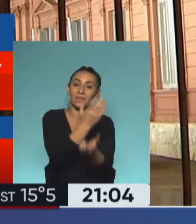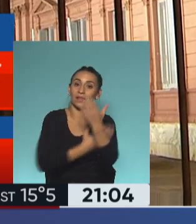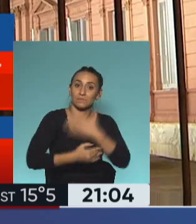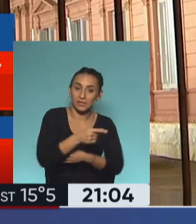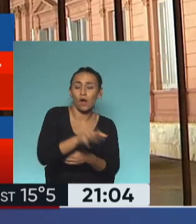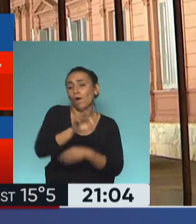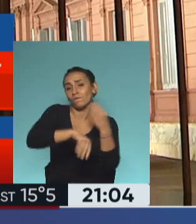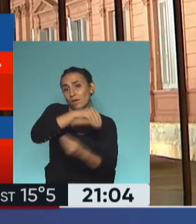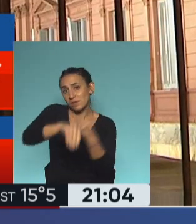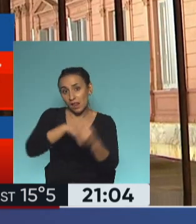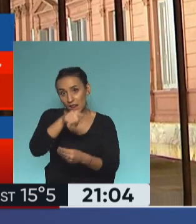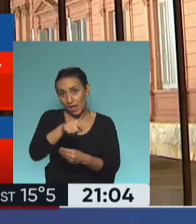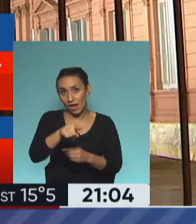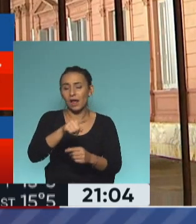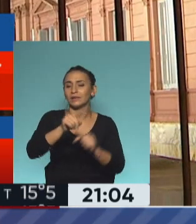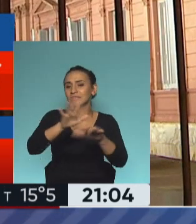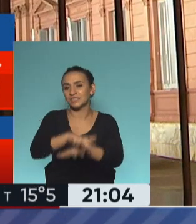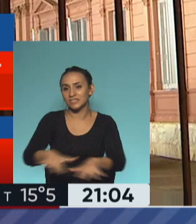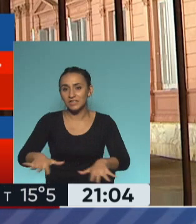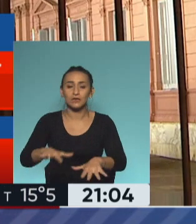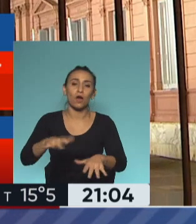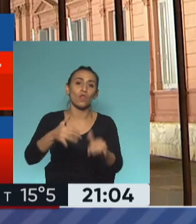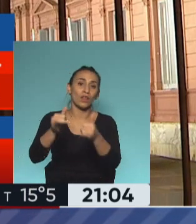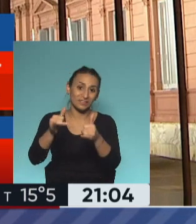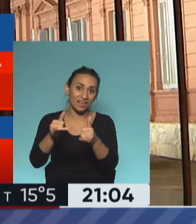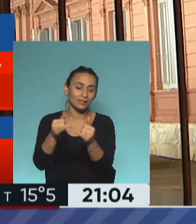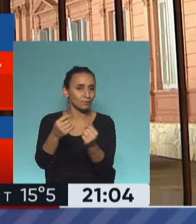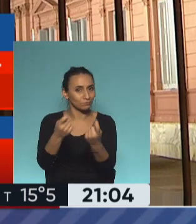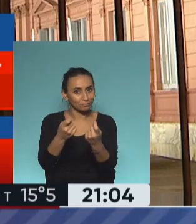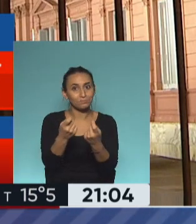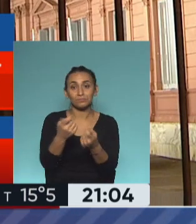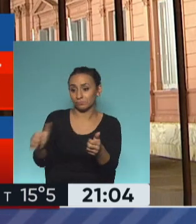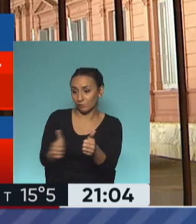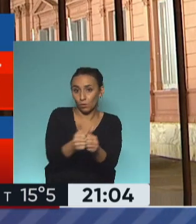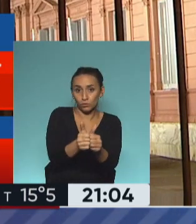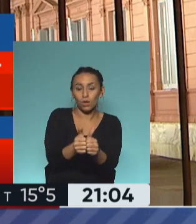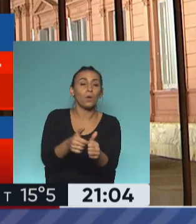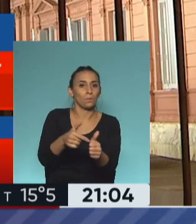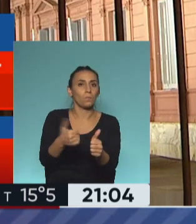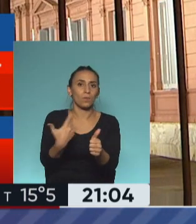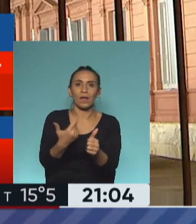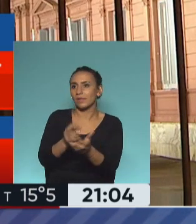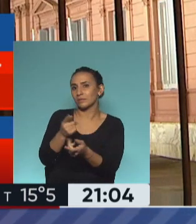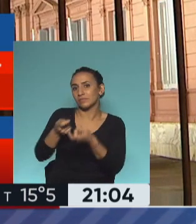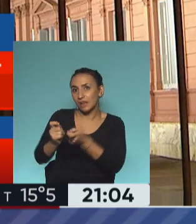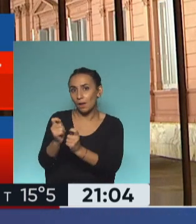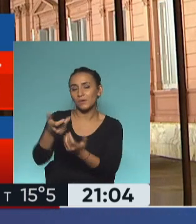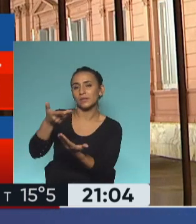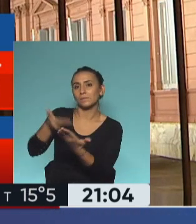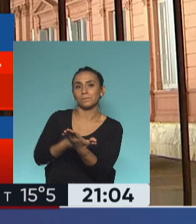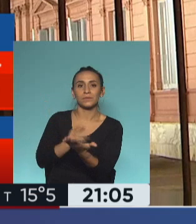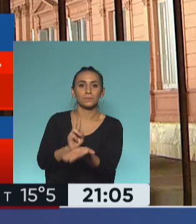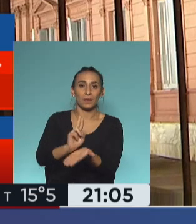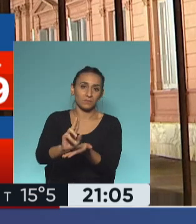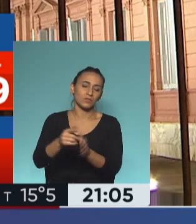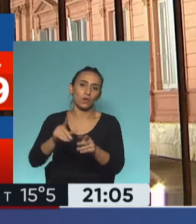personas mayores, a niños, a niñas y adolescentes, recordemos que pueden solicitar el permiso de 24 horas